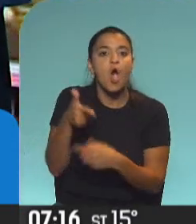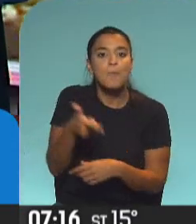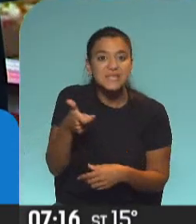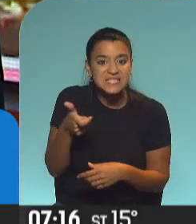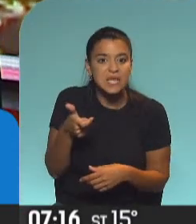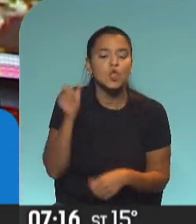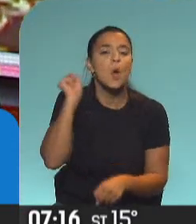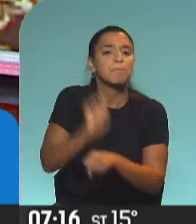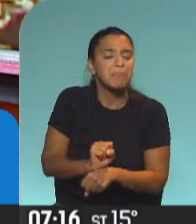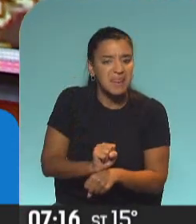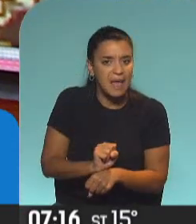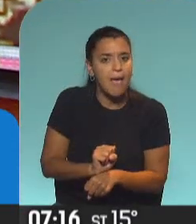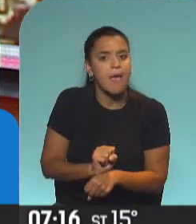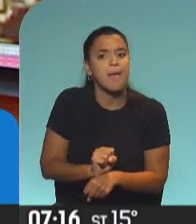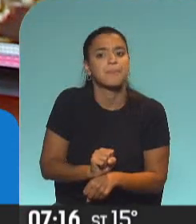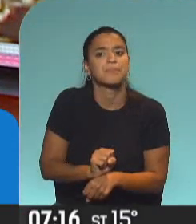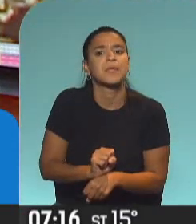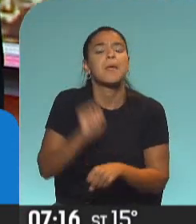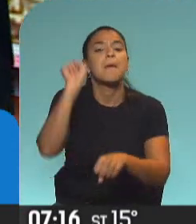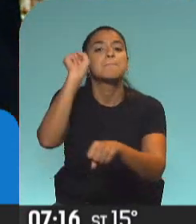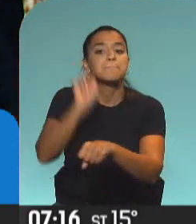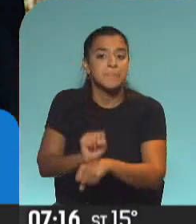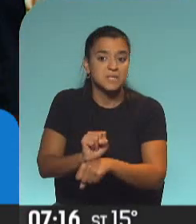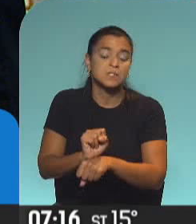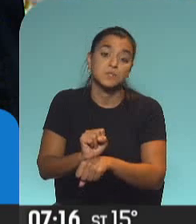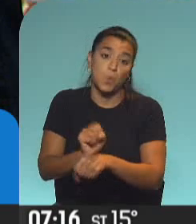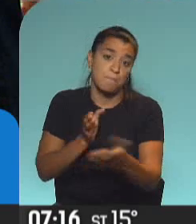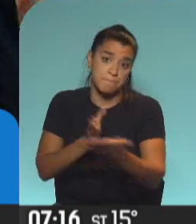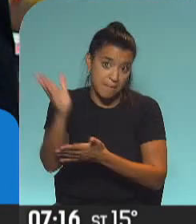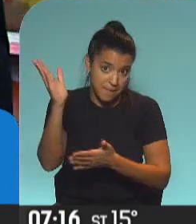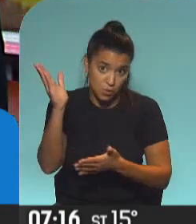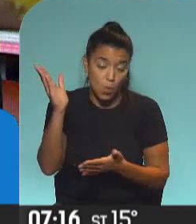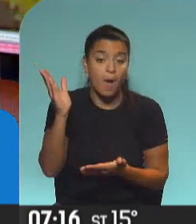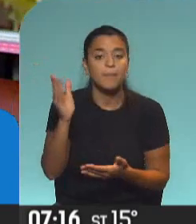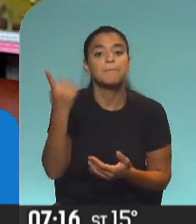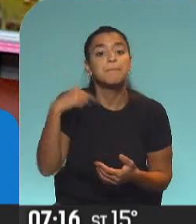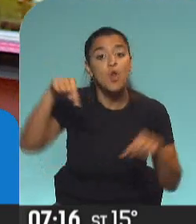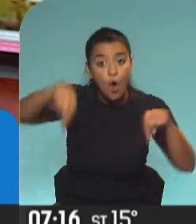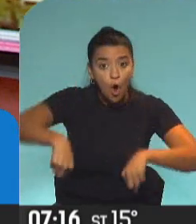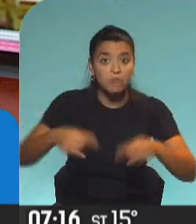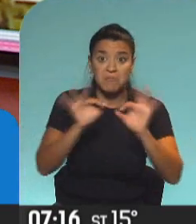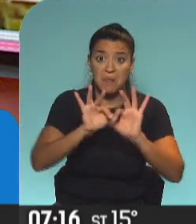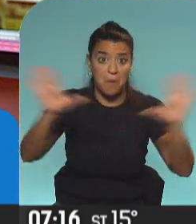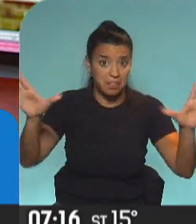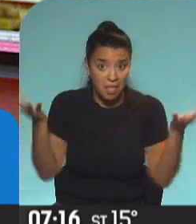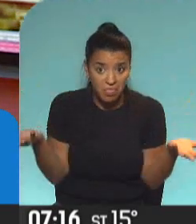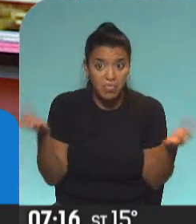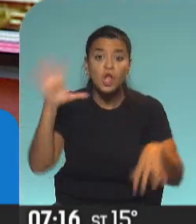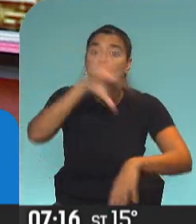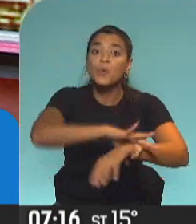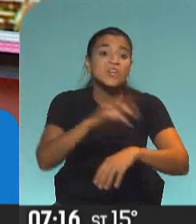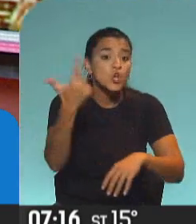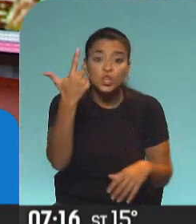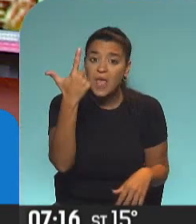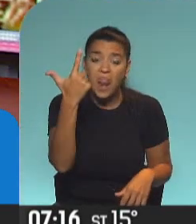La pena que le podría corresponder es la de prisión o reclusión perpetua, pero hoy está en libertad y sin la